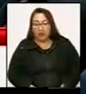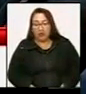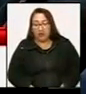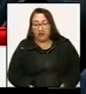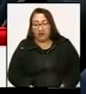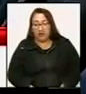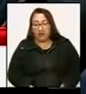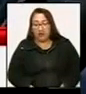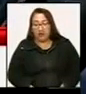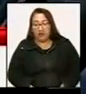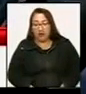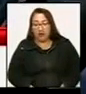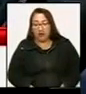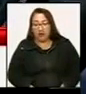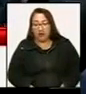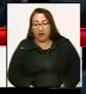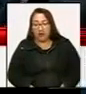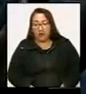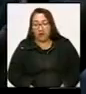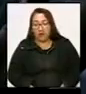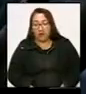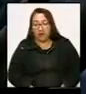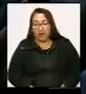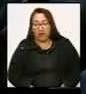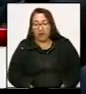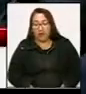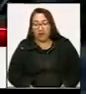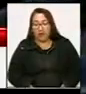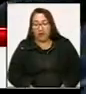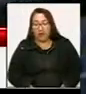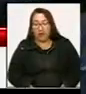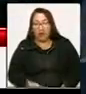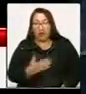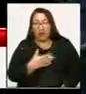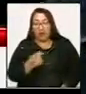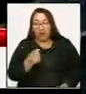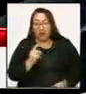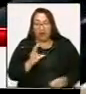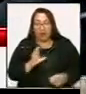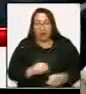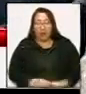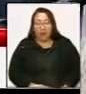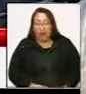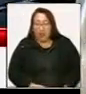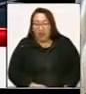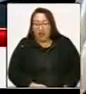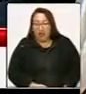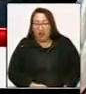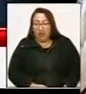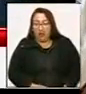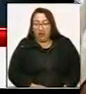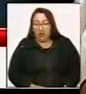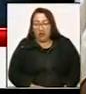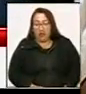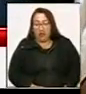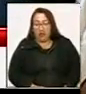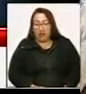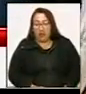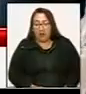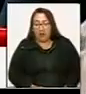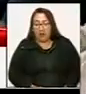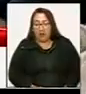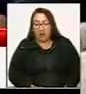Presidente, sí, presidente, yo... Congresista, había pedido primero la congresista Choquehuanca y después usted.